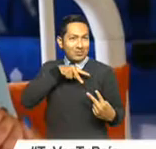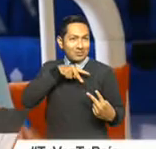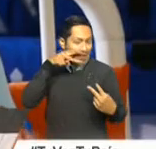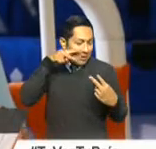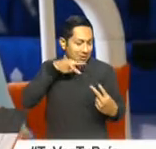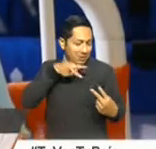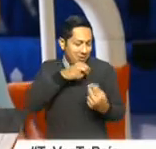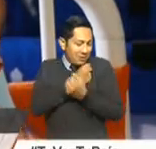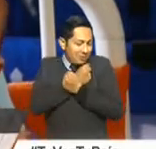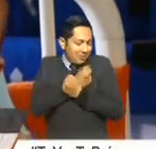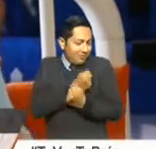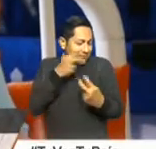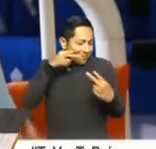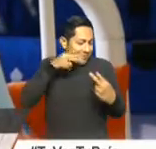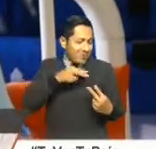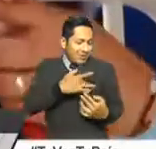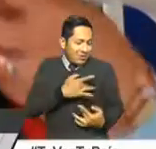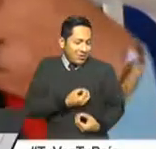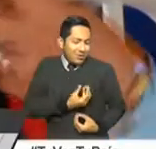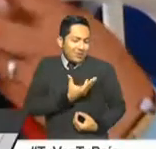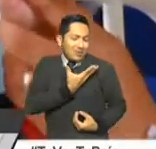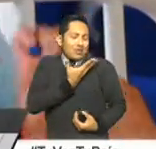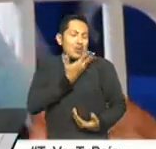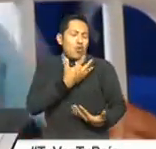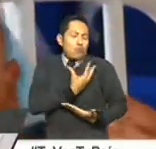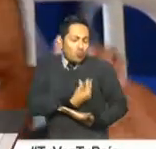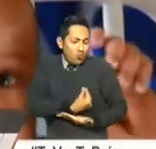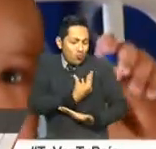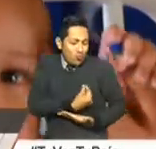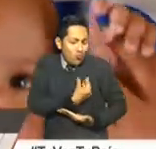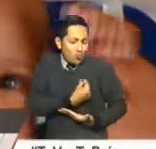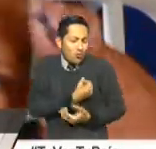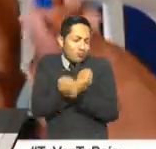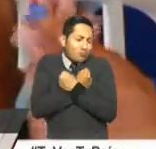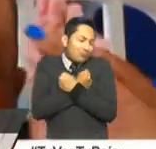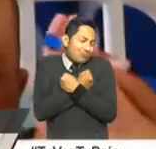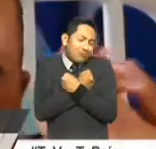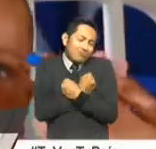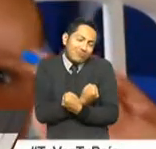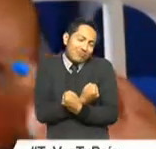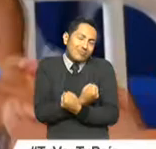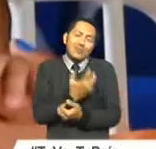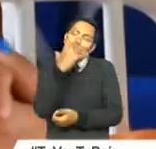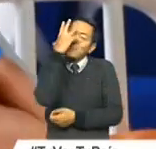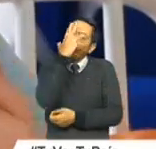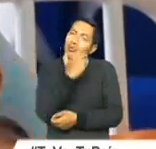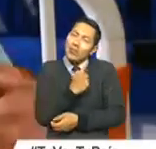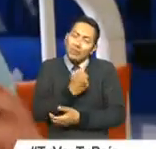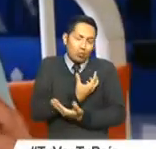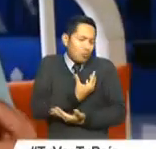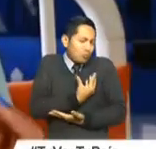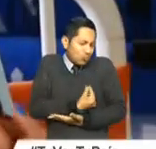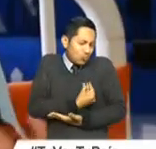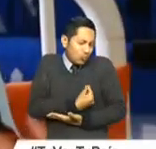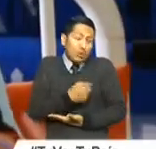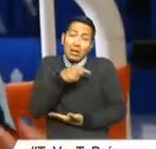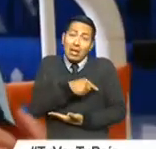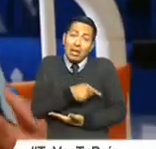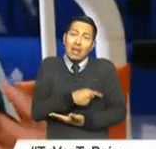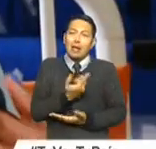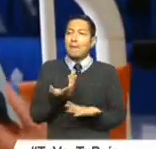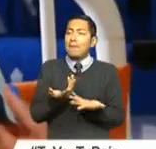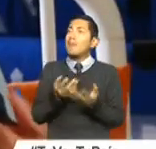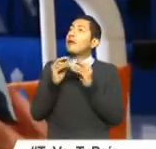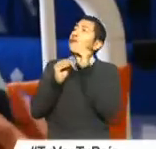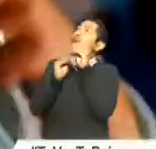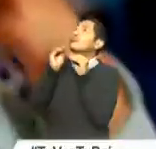Para mí es algo, no sé, único. Me volví a enamorar de poderle dar pecho y yo le doy a libre demanda. Él